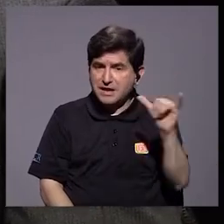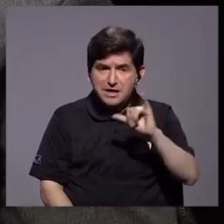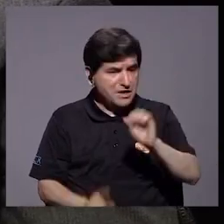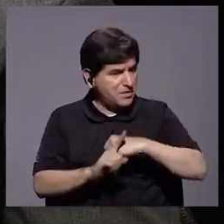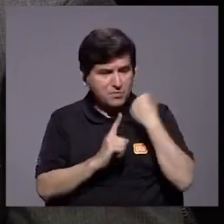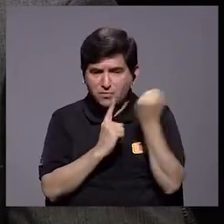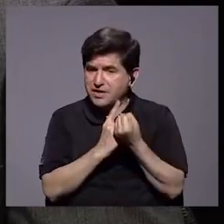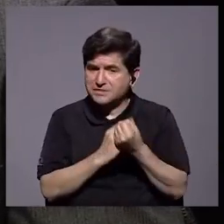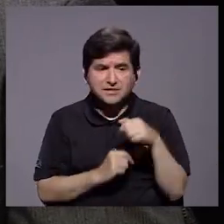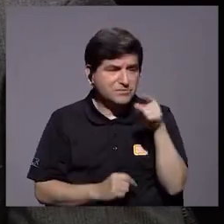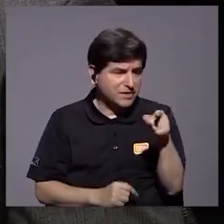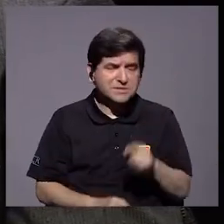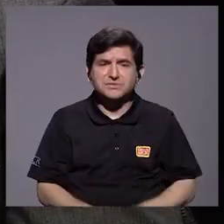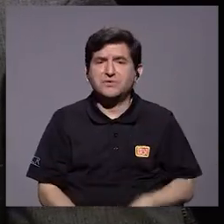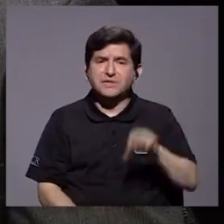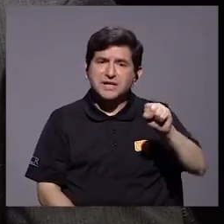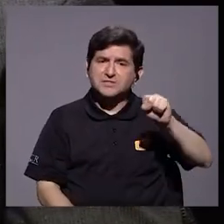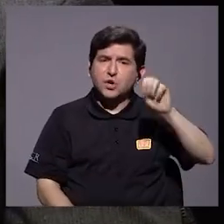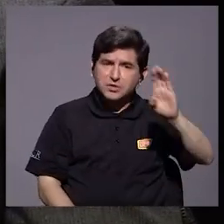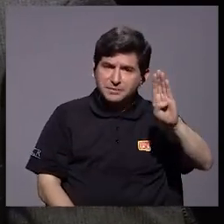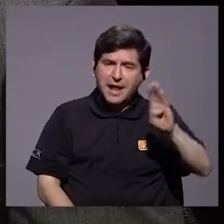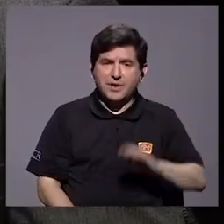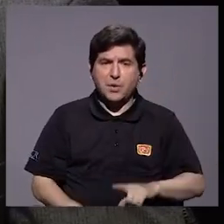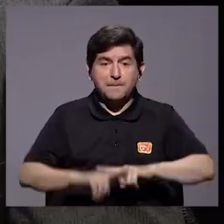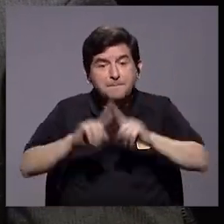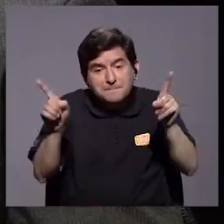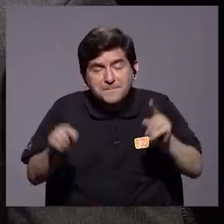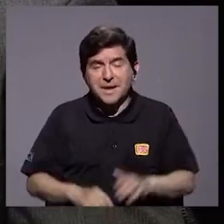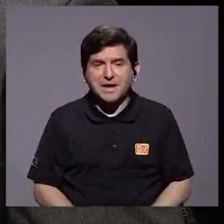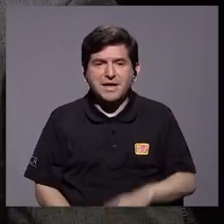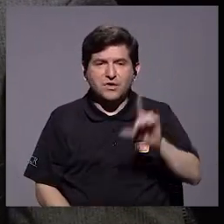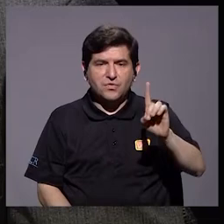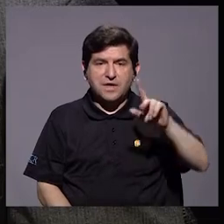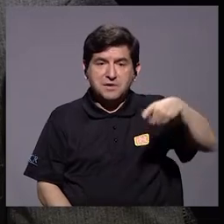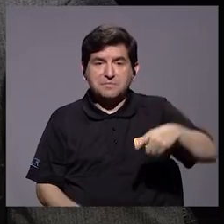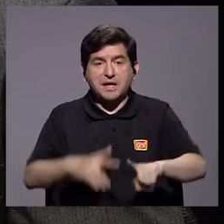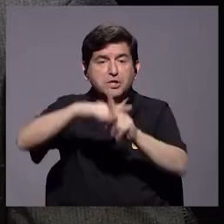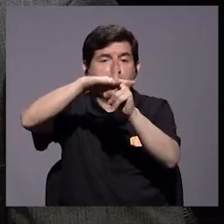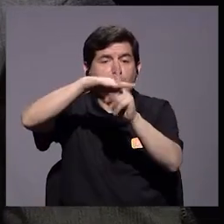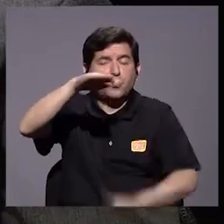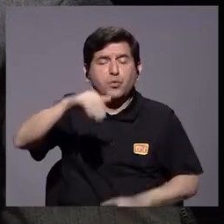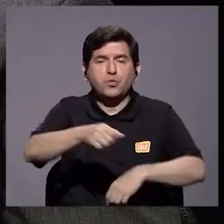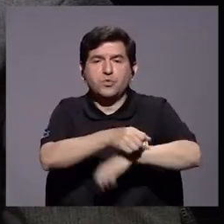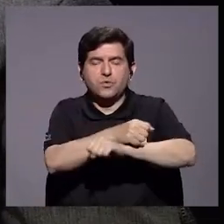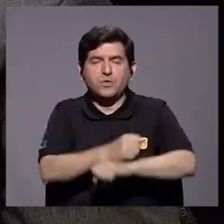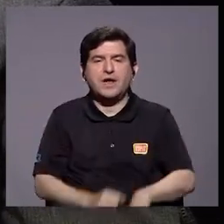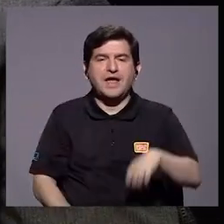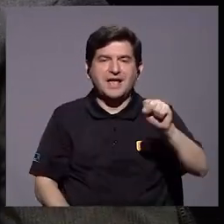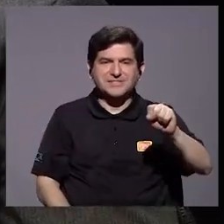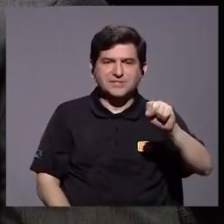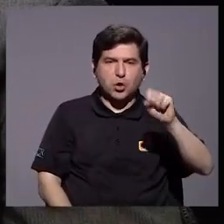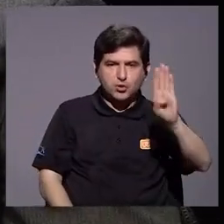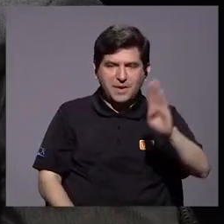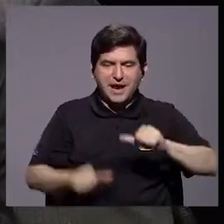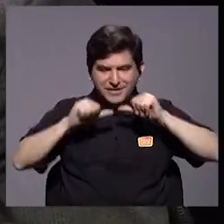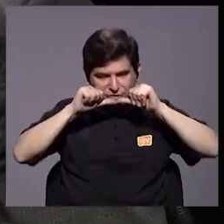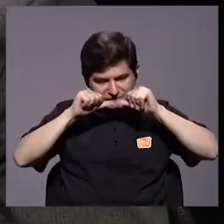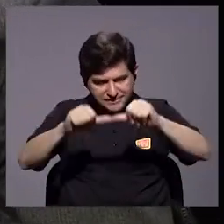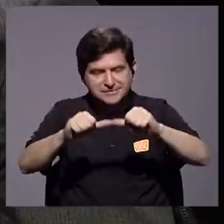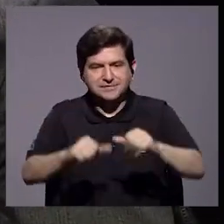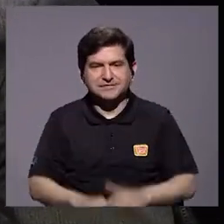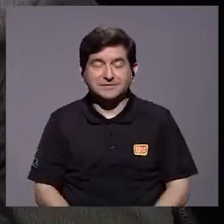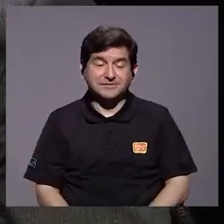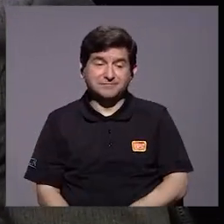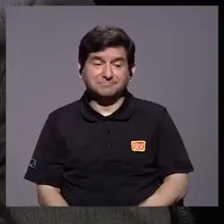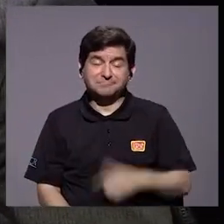situación de brandon habría que aplicarle el abate y sin embargo el señor patti está desaparecido del fútbol y el señor brannon sigue ahí que